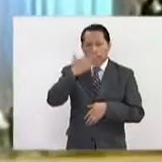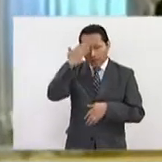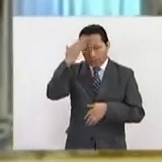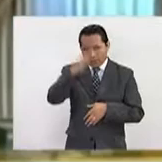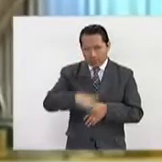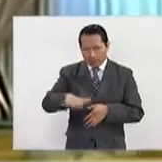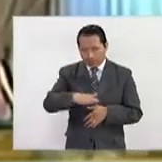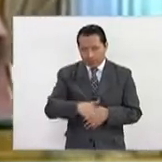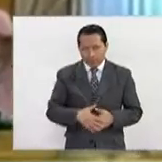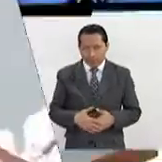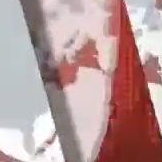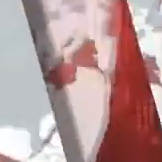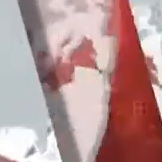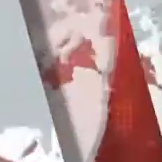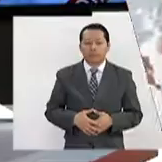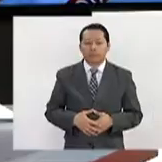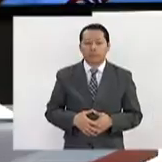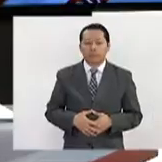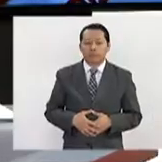Saudita.